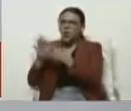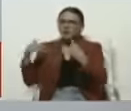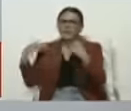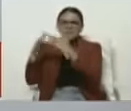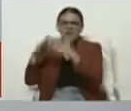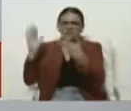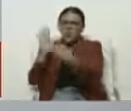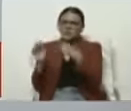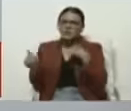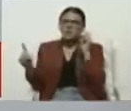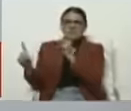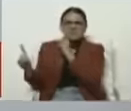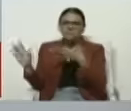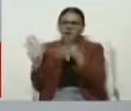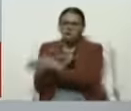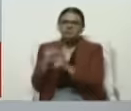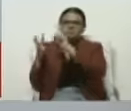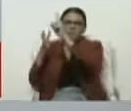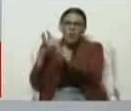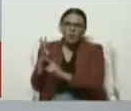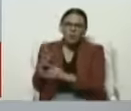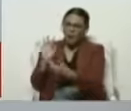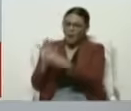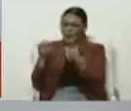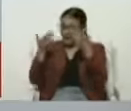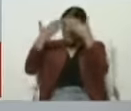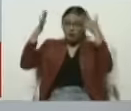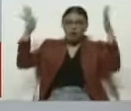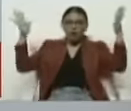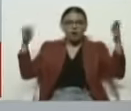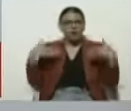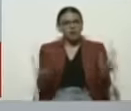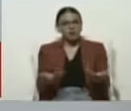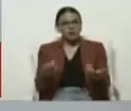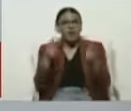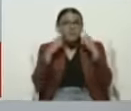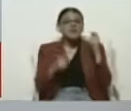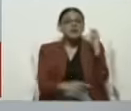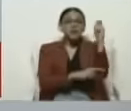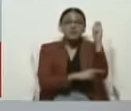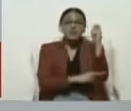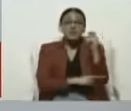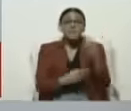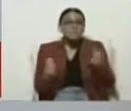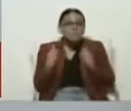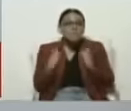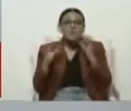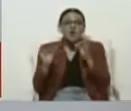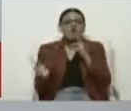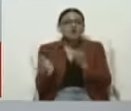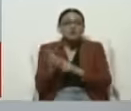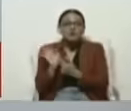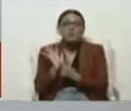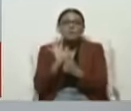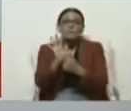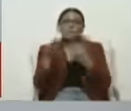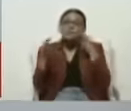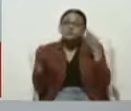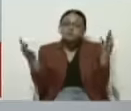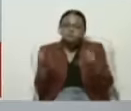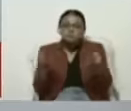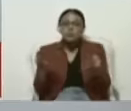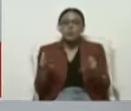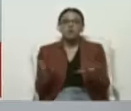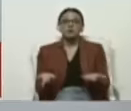de muerte su madre. Aquí está el testimonio vivencial del alcalde Adrián Azuaje. Él estaba con